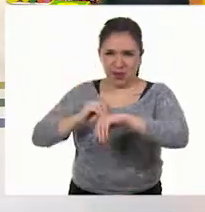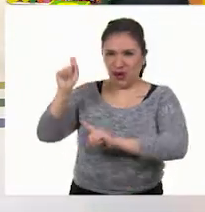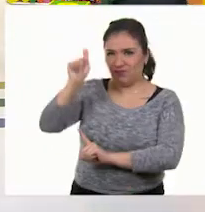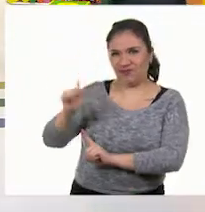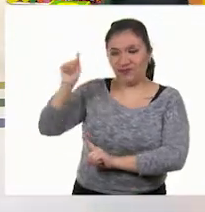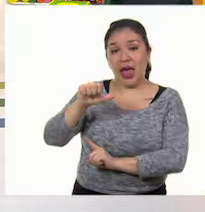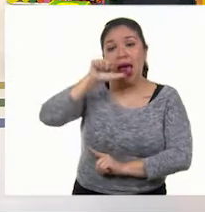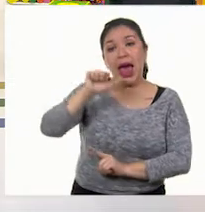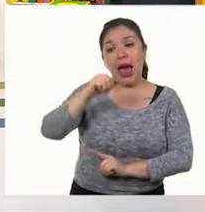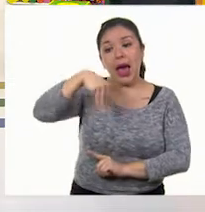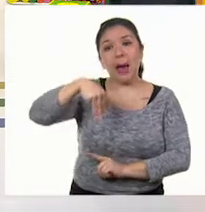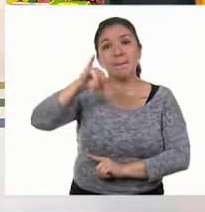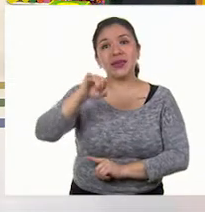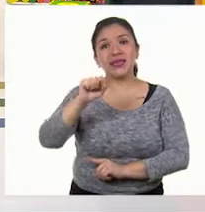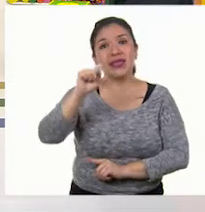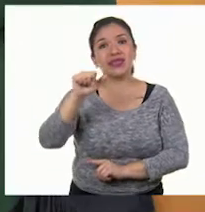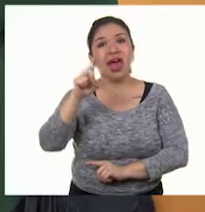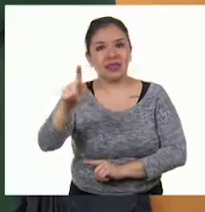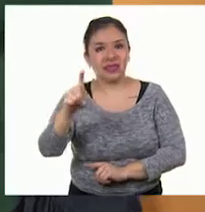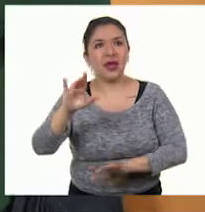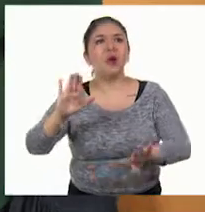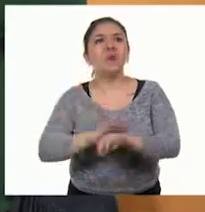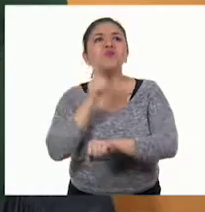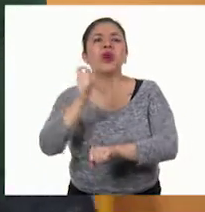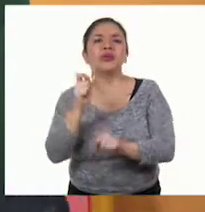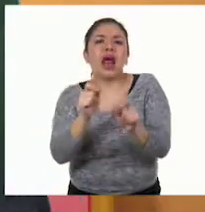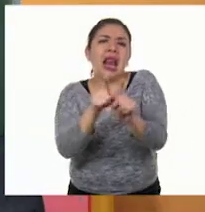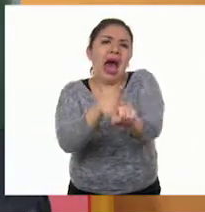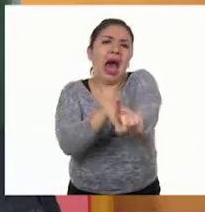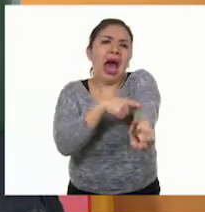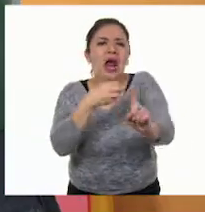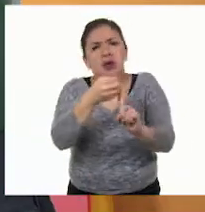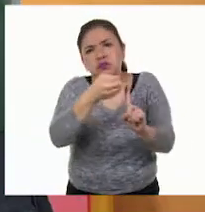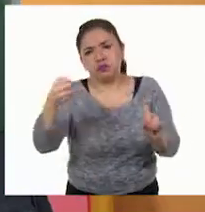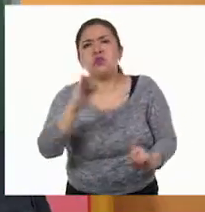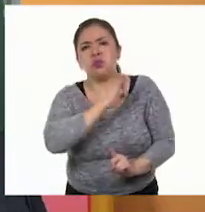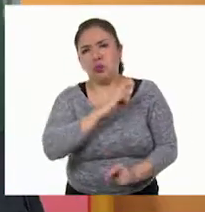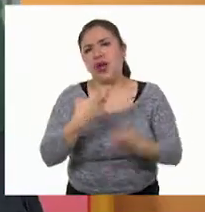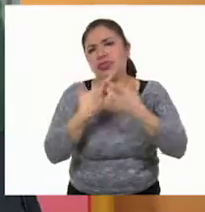porque el escalón está un poquito largo, entonces queda...